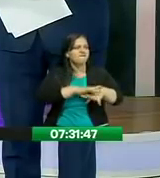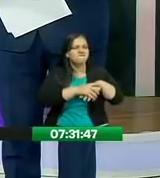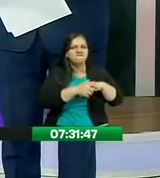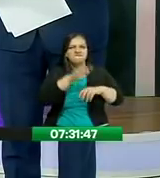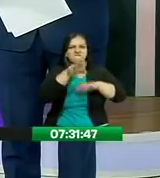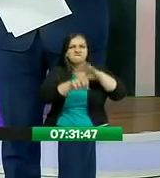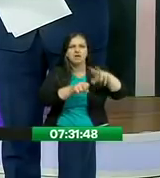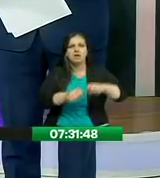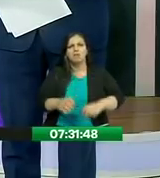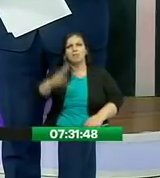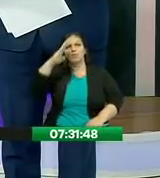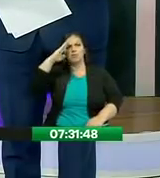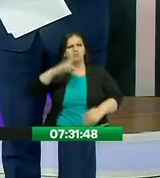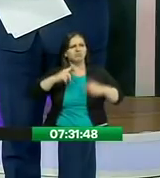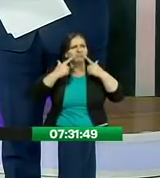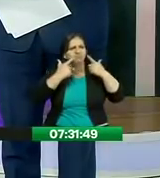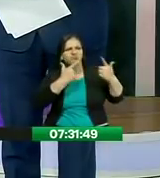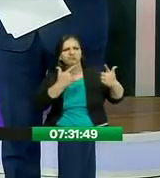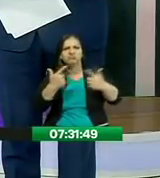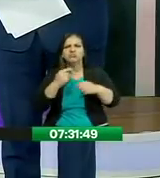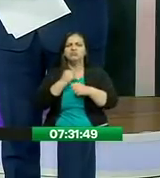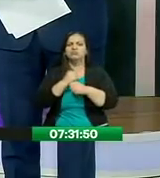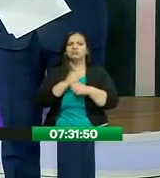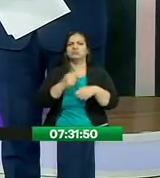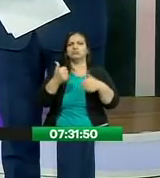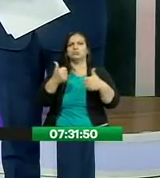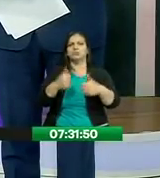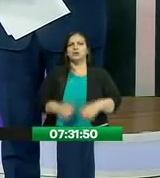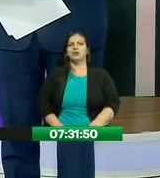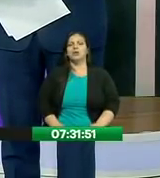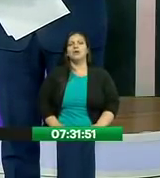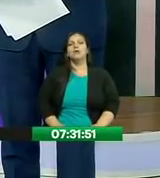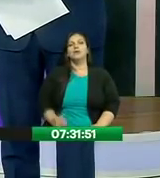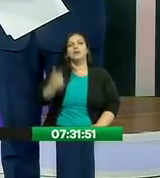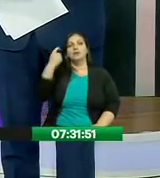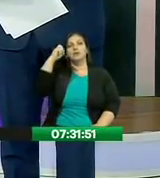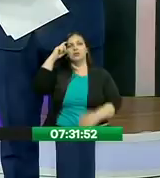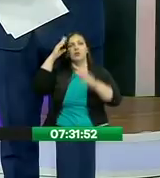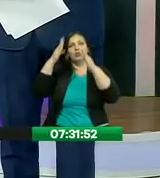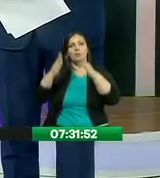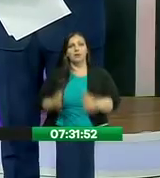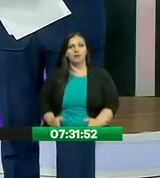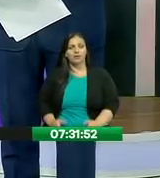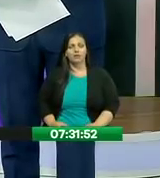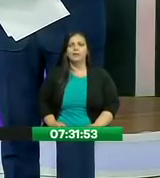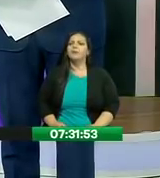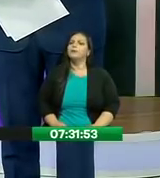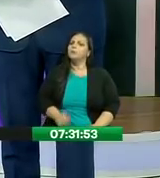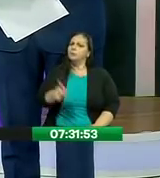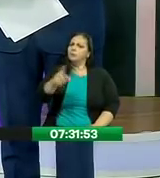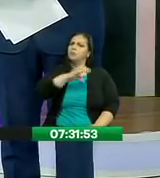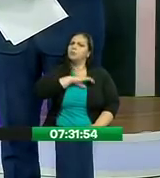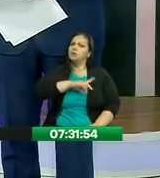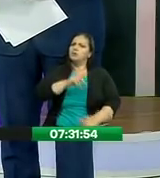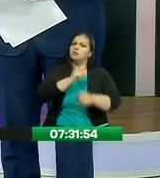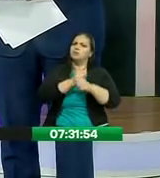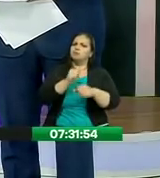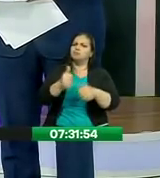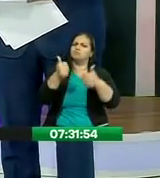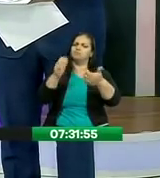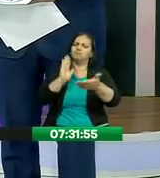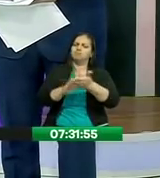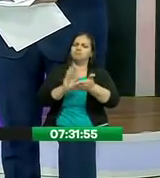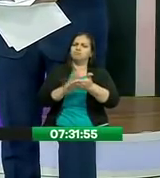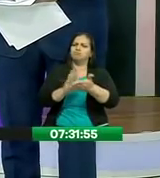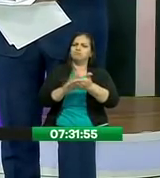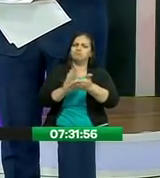registrados en Guayaquil en los días del paro nacional. Uno de los gendarmes fue quien derribó a varios zampones armados que se movilizaban